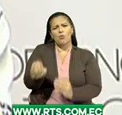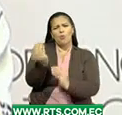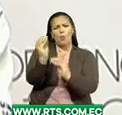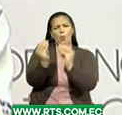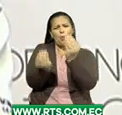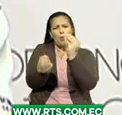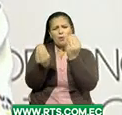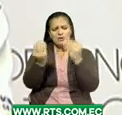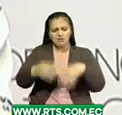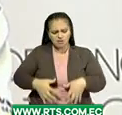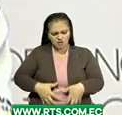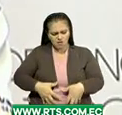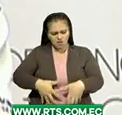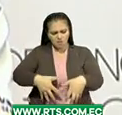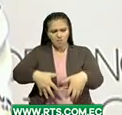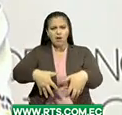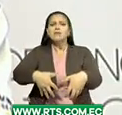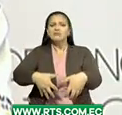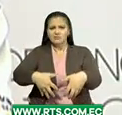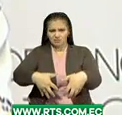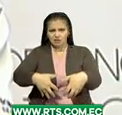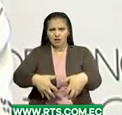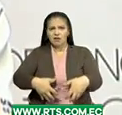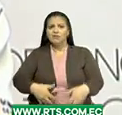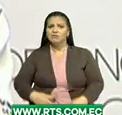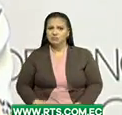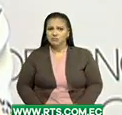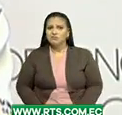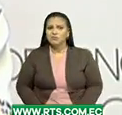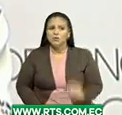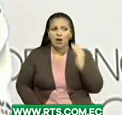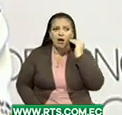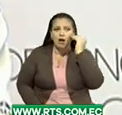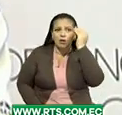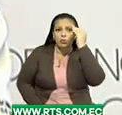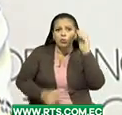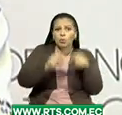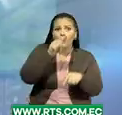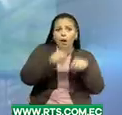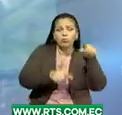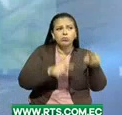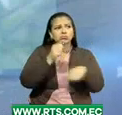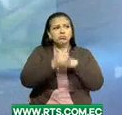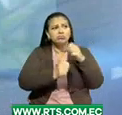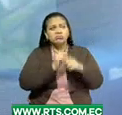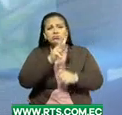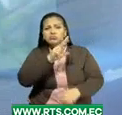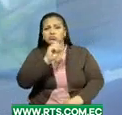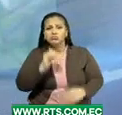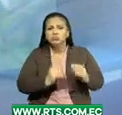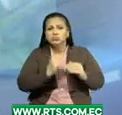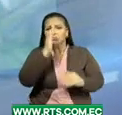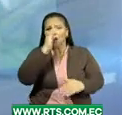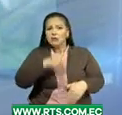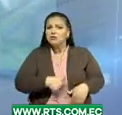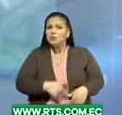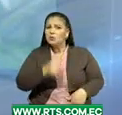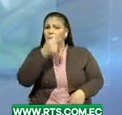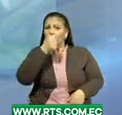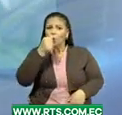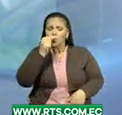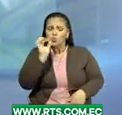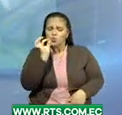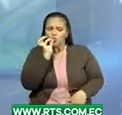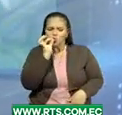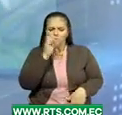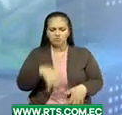más adultas, que están sobrepasando ya los 30 años. Los síntomas del síndrome de abstinencia en